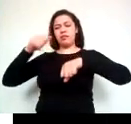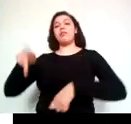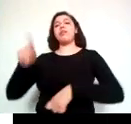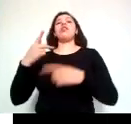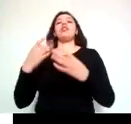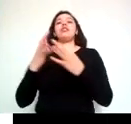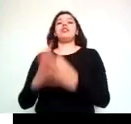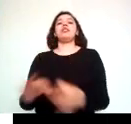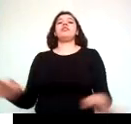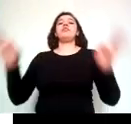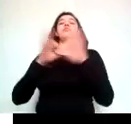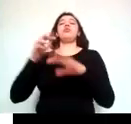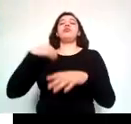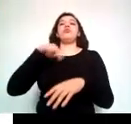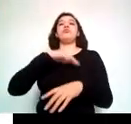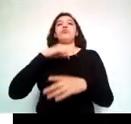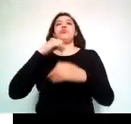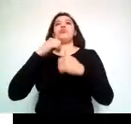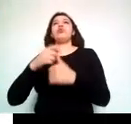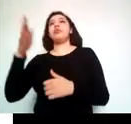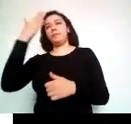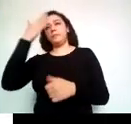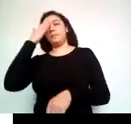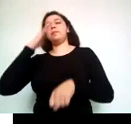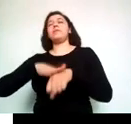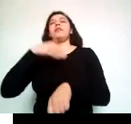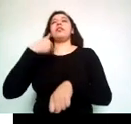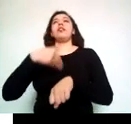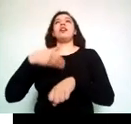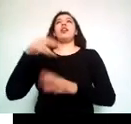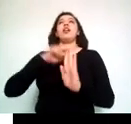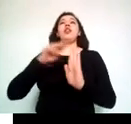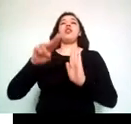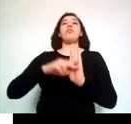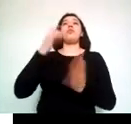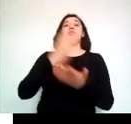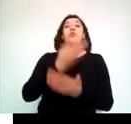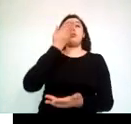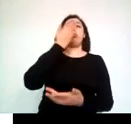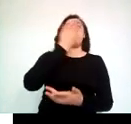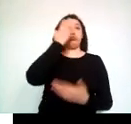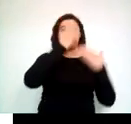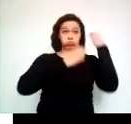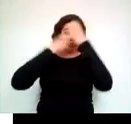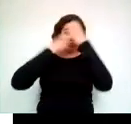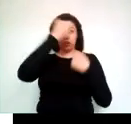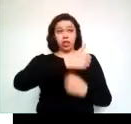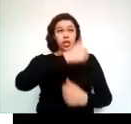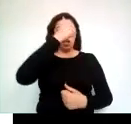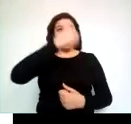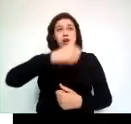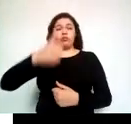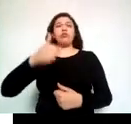esta lámina es que nos quedemos todos con que la norma no solo nos pide hacer la evaluación por cada uno de los colaboradores,